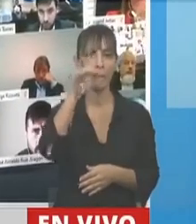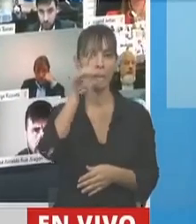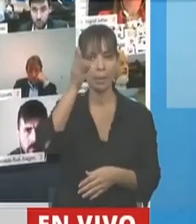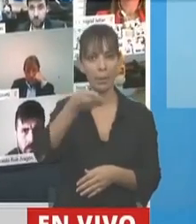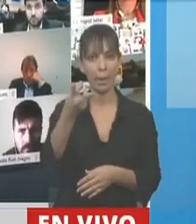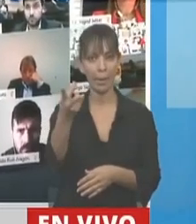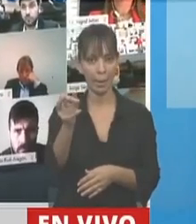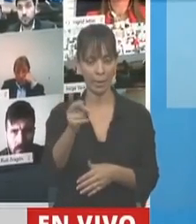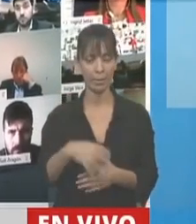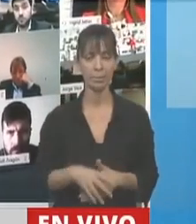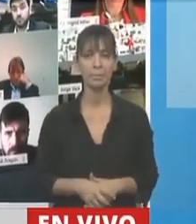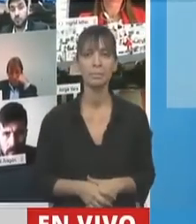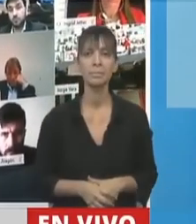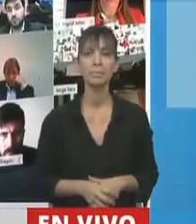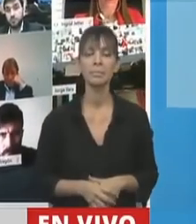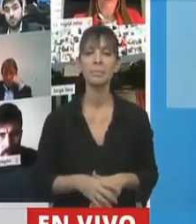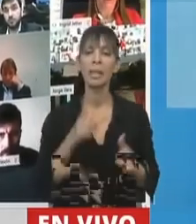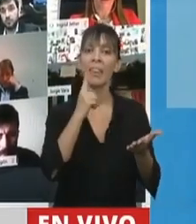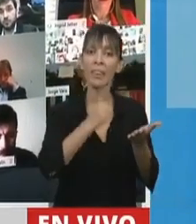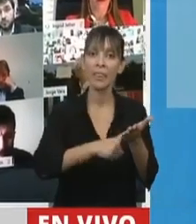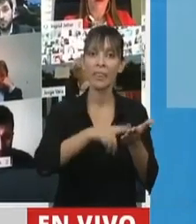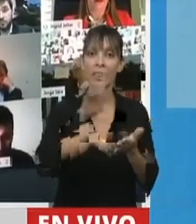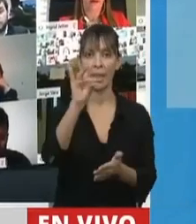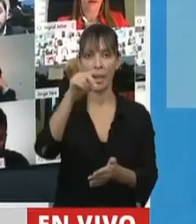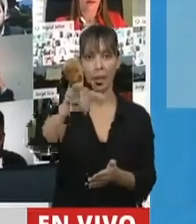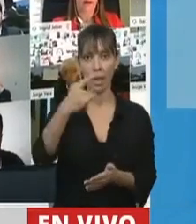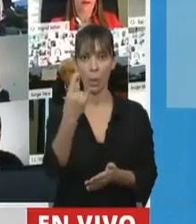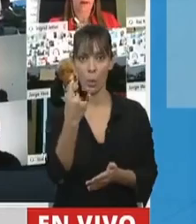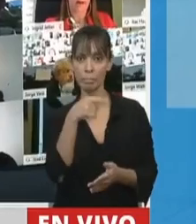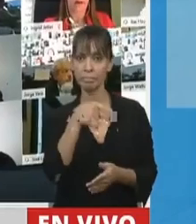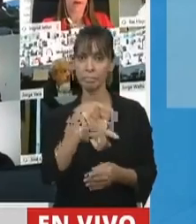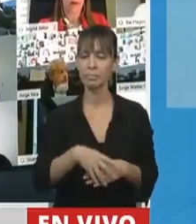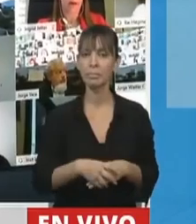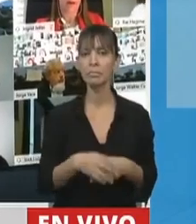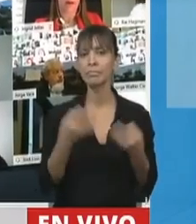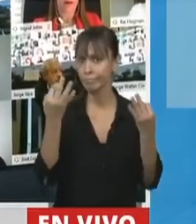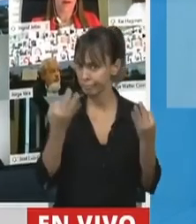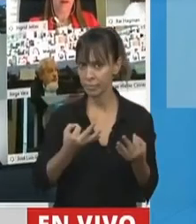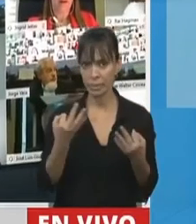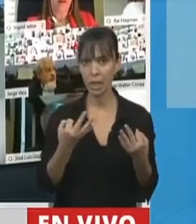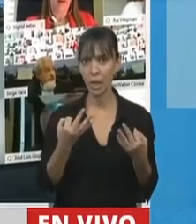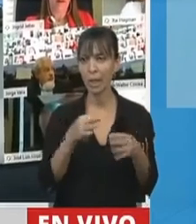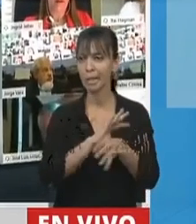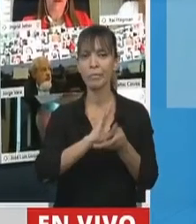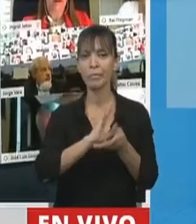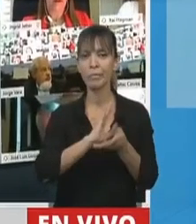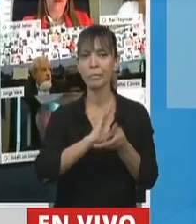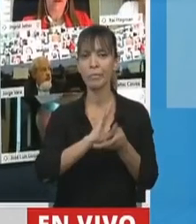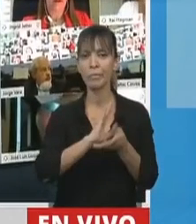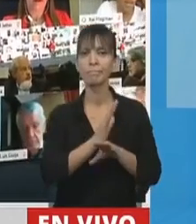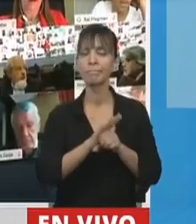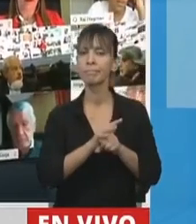457/20. A este decreto de necesidad y urgencia que sin ninguna duda avasalla las